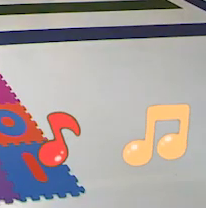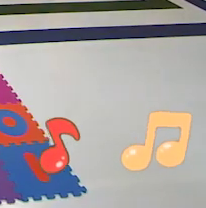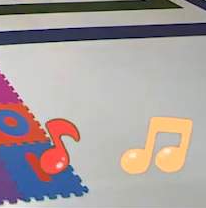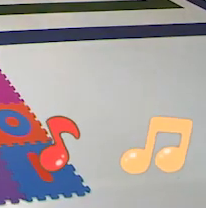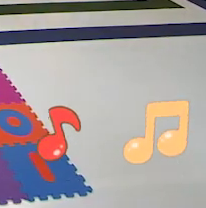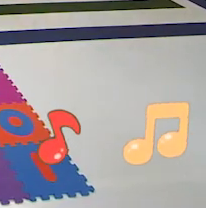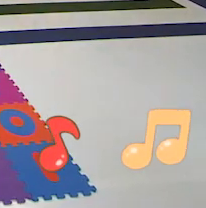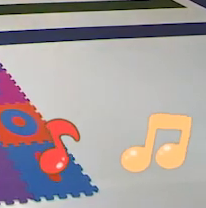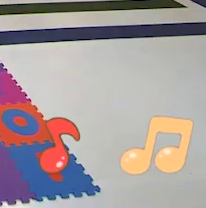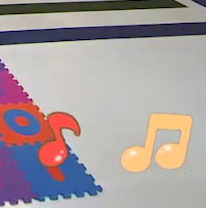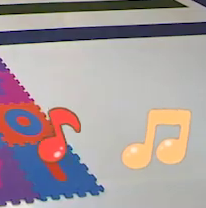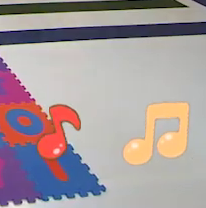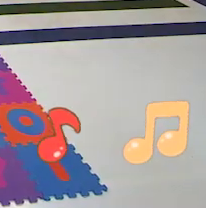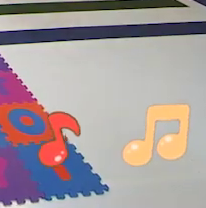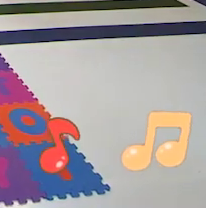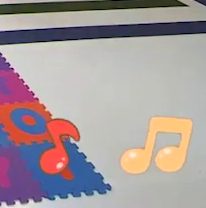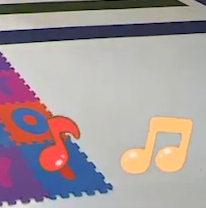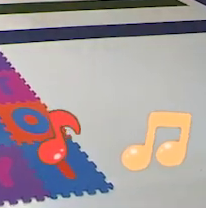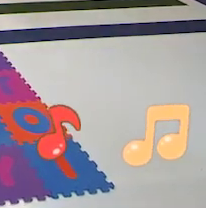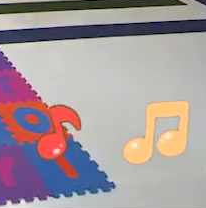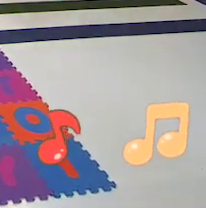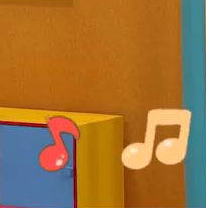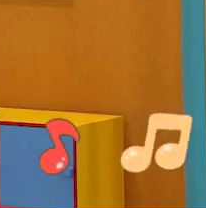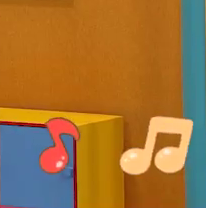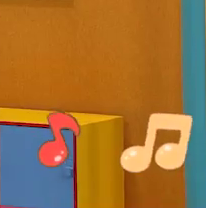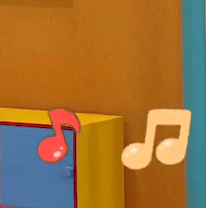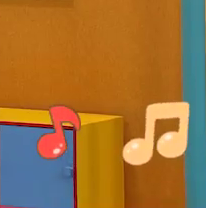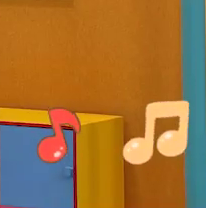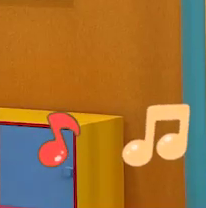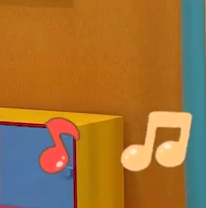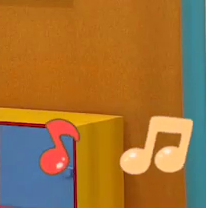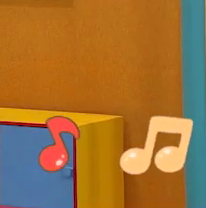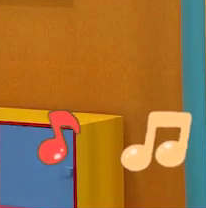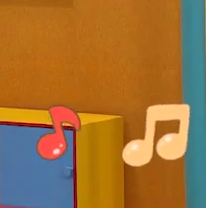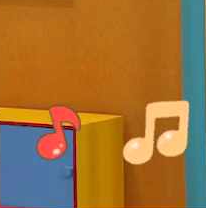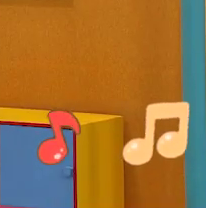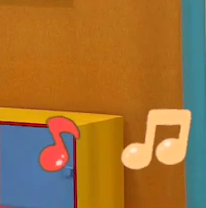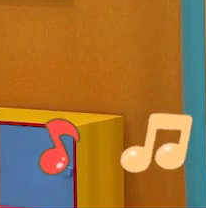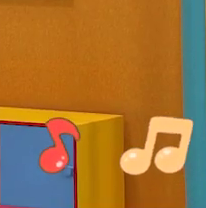la la la la la la la la la.